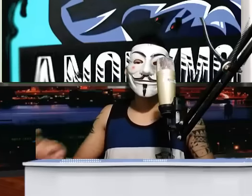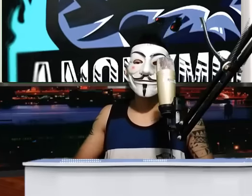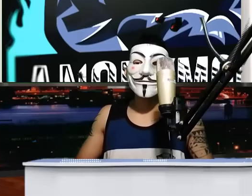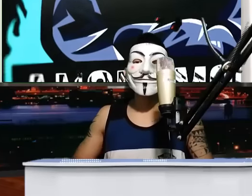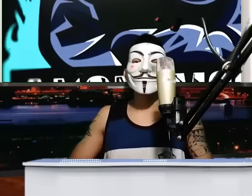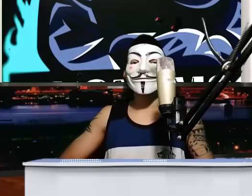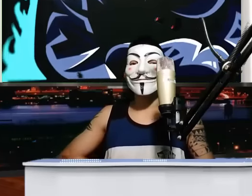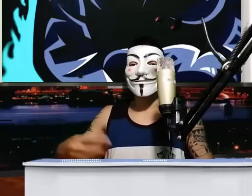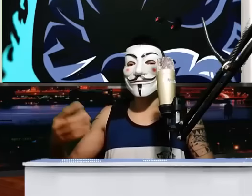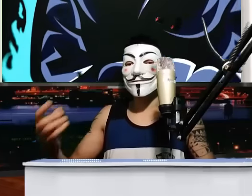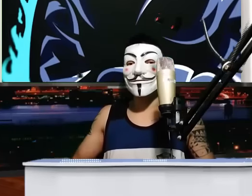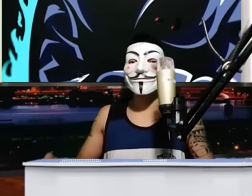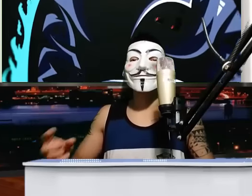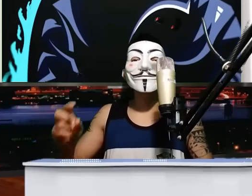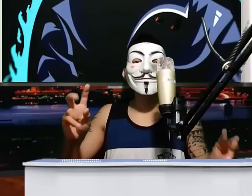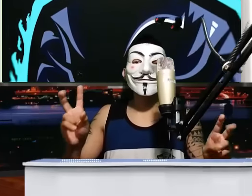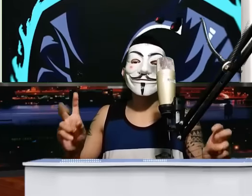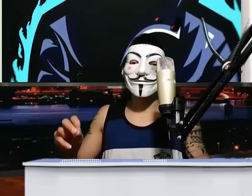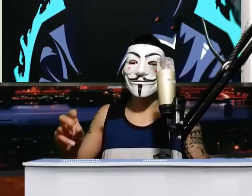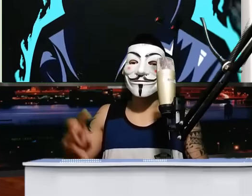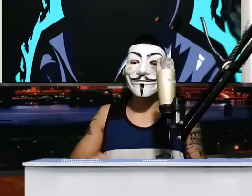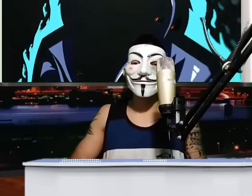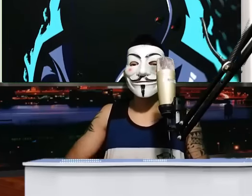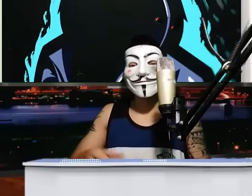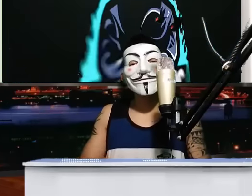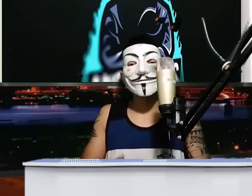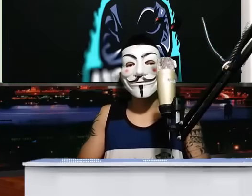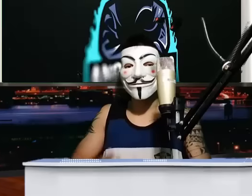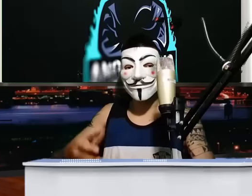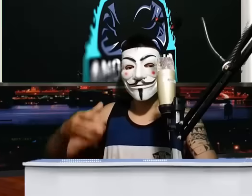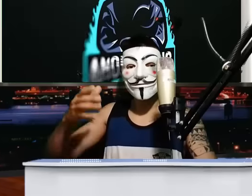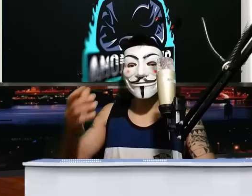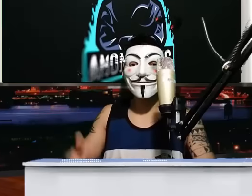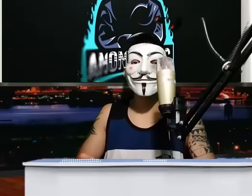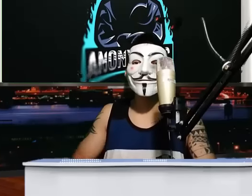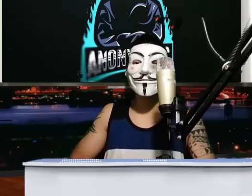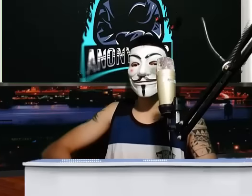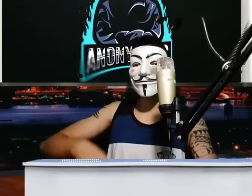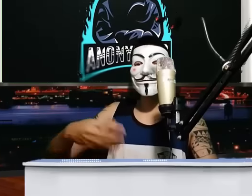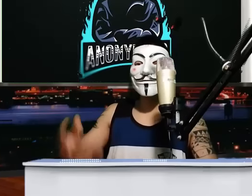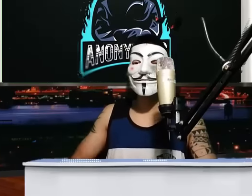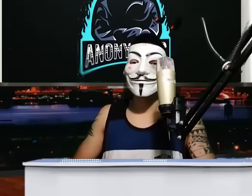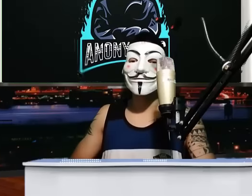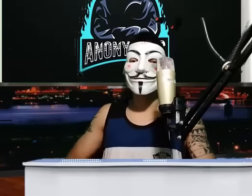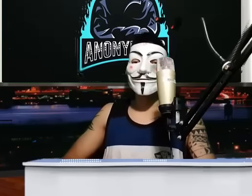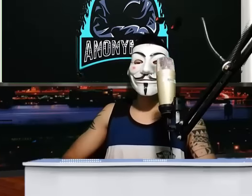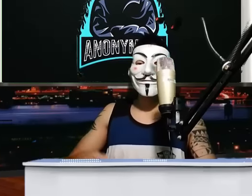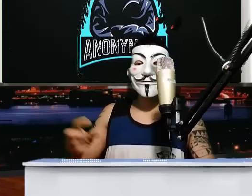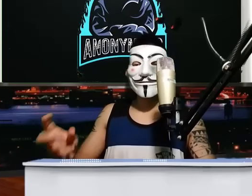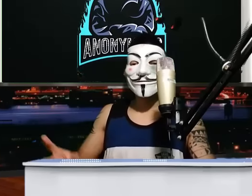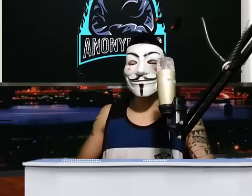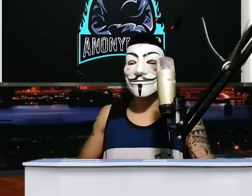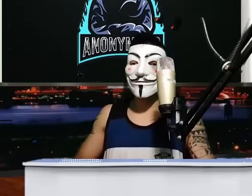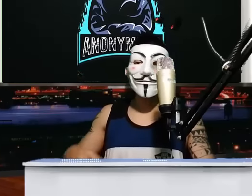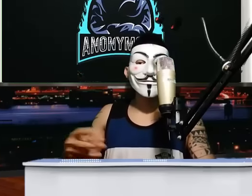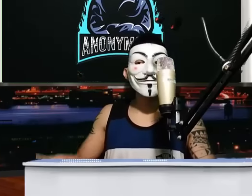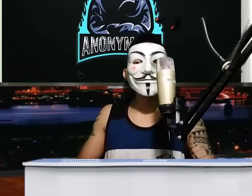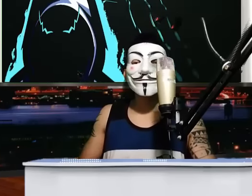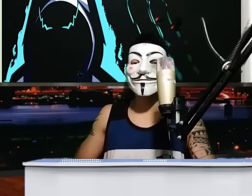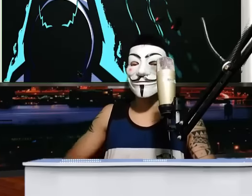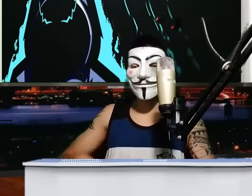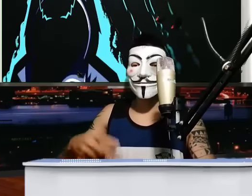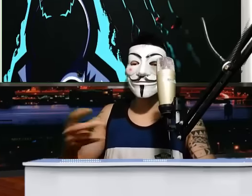si los del gabinete del presidente le dan un dato a los del Faro, les juro que todos esos cerotes lo inflan. Y si solamente son